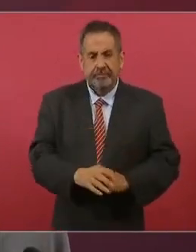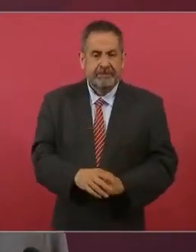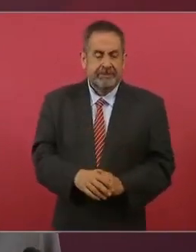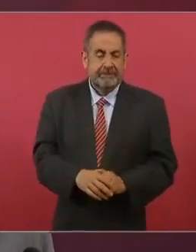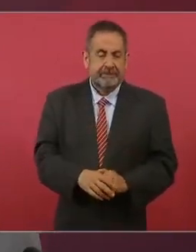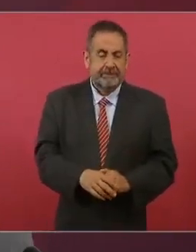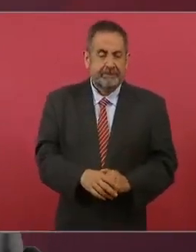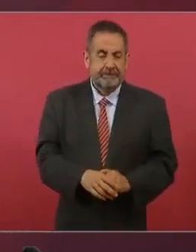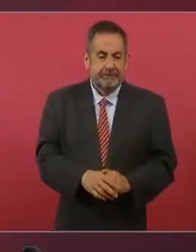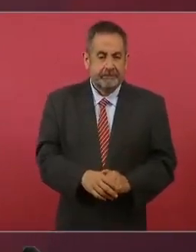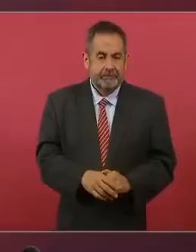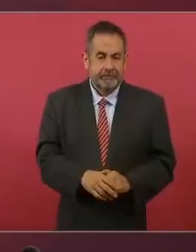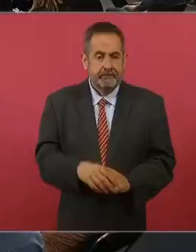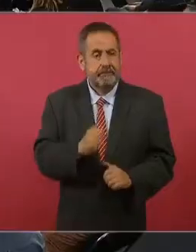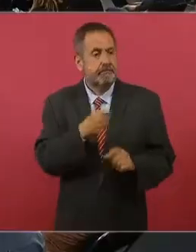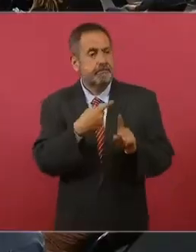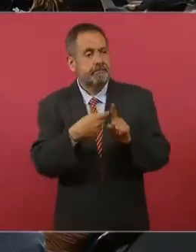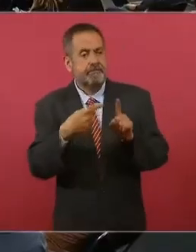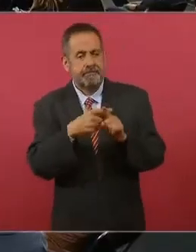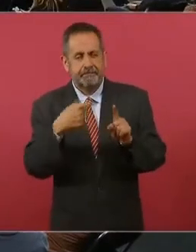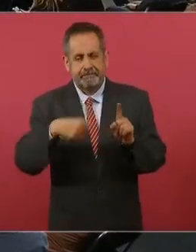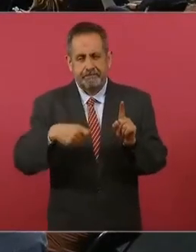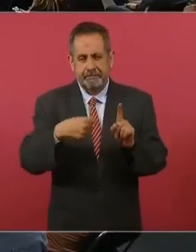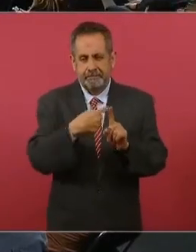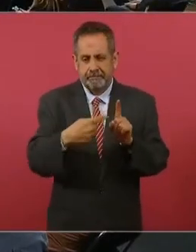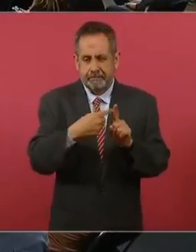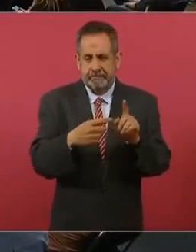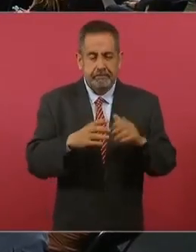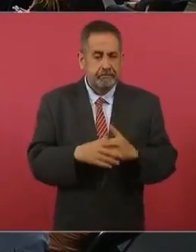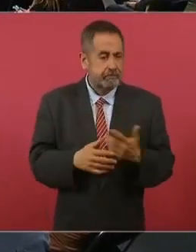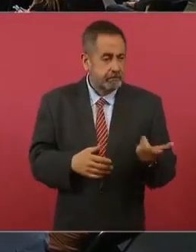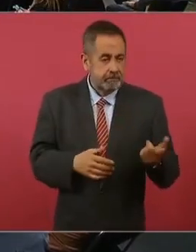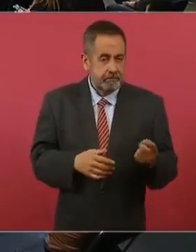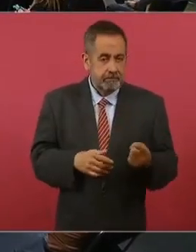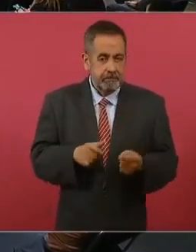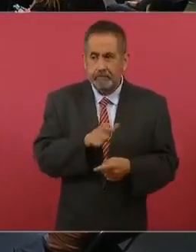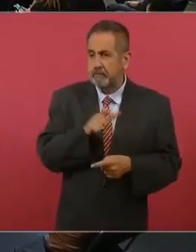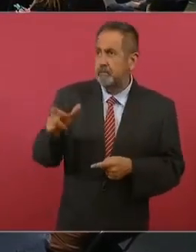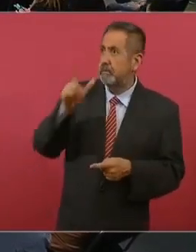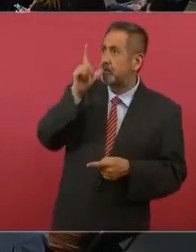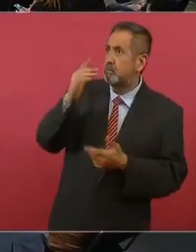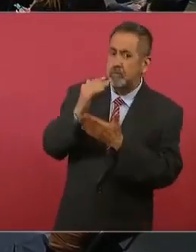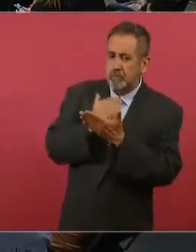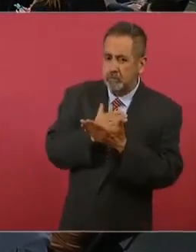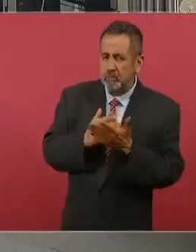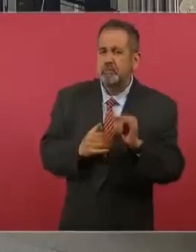Y en la clase media, bueno, ¿qué no pagan menos de luz?